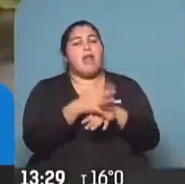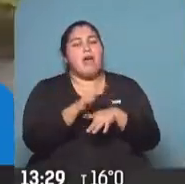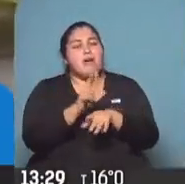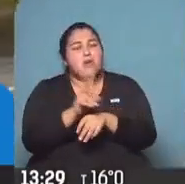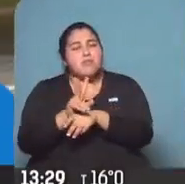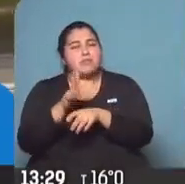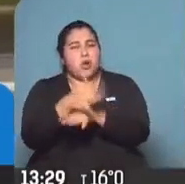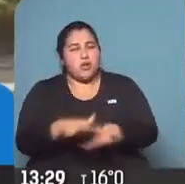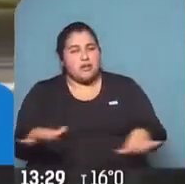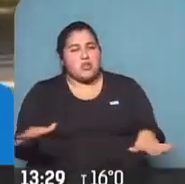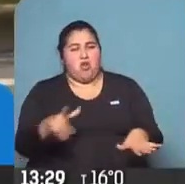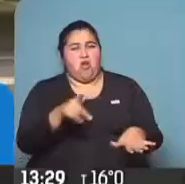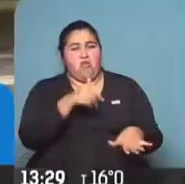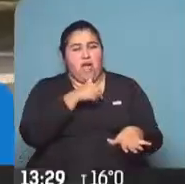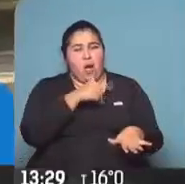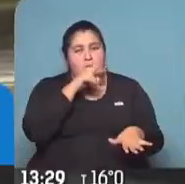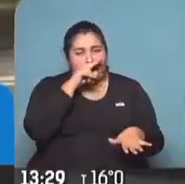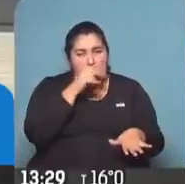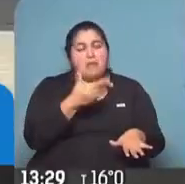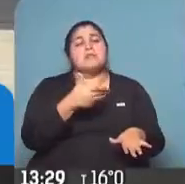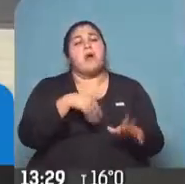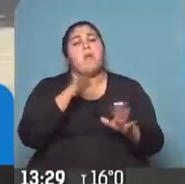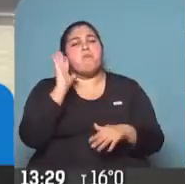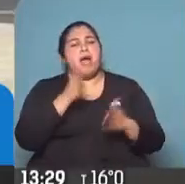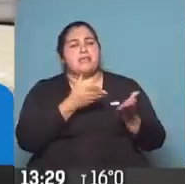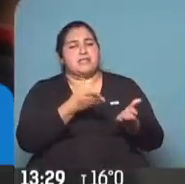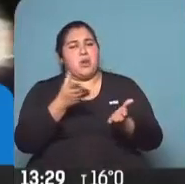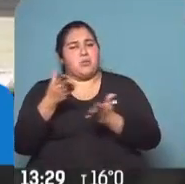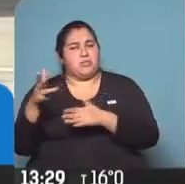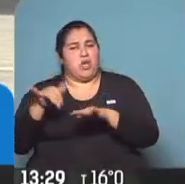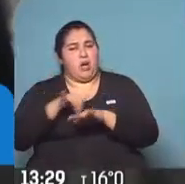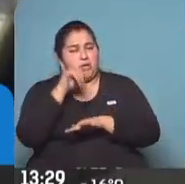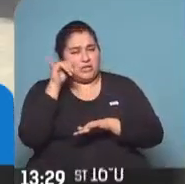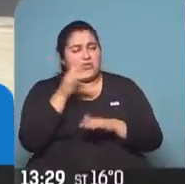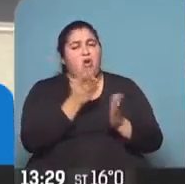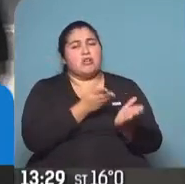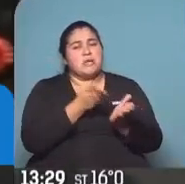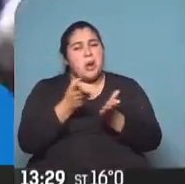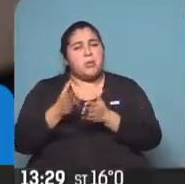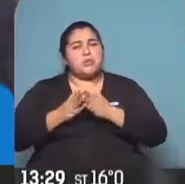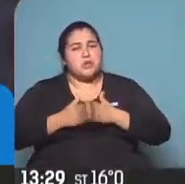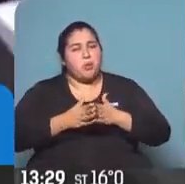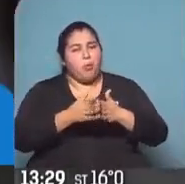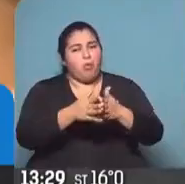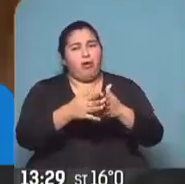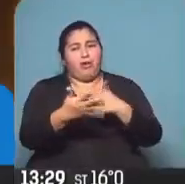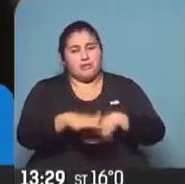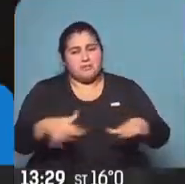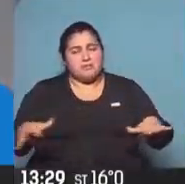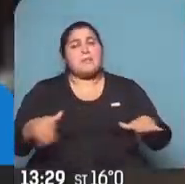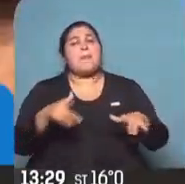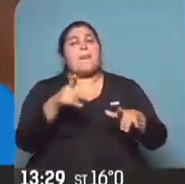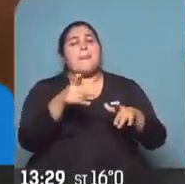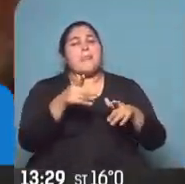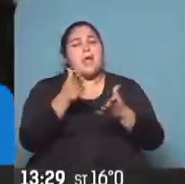plata una vez una venta el servicio de asociación al servicio de buques guardacostas el departamento de